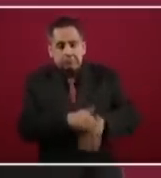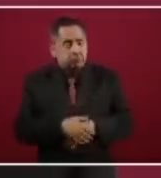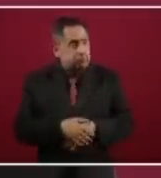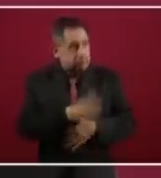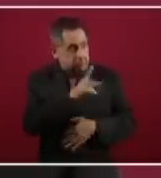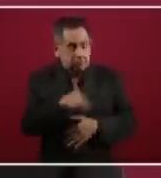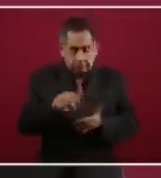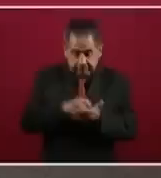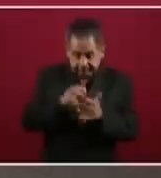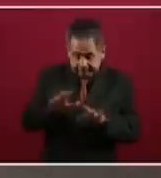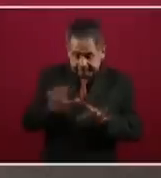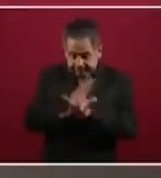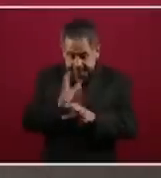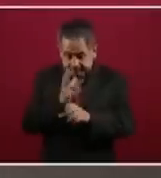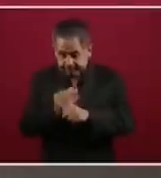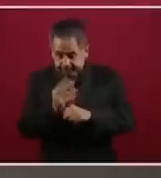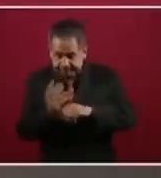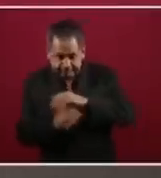ajustaron todo el marco legal